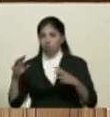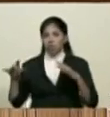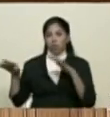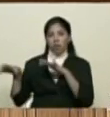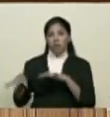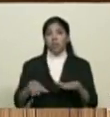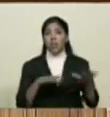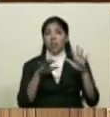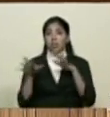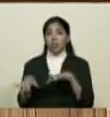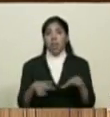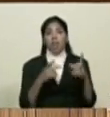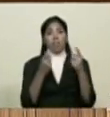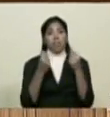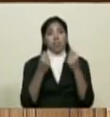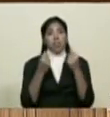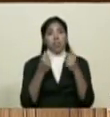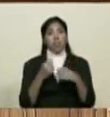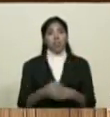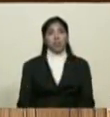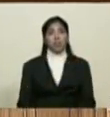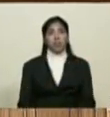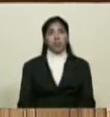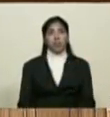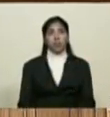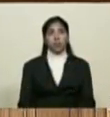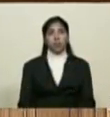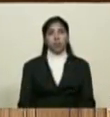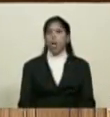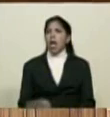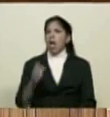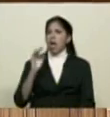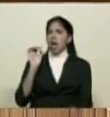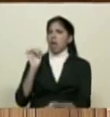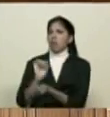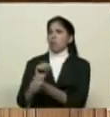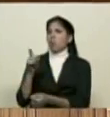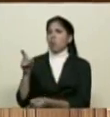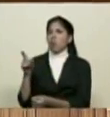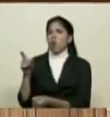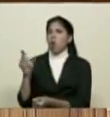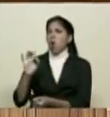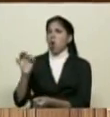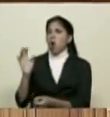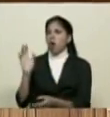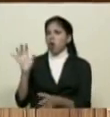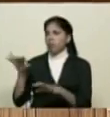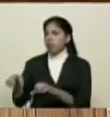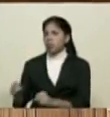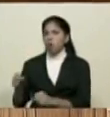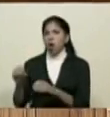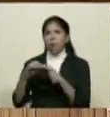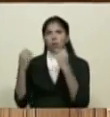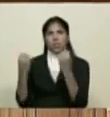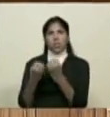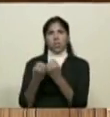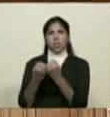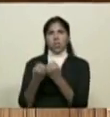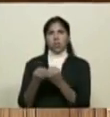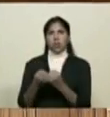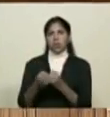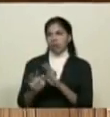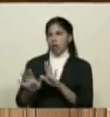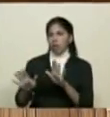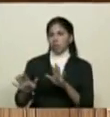Ah, te allanamos la oficina, pero hasta ahí. ¿Qué es eso? Si supuestamente en los contratos aparece, ¿verdad?, el